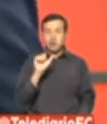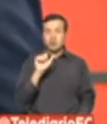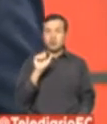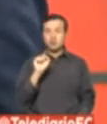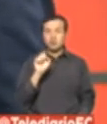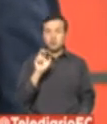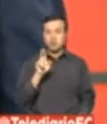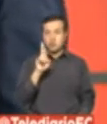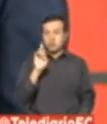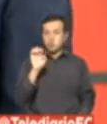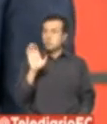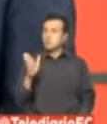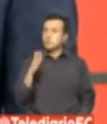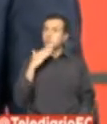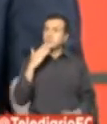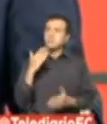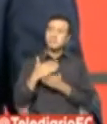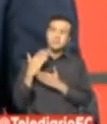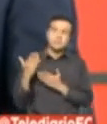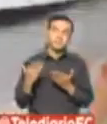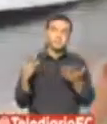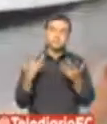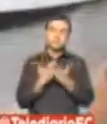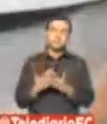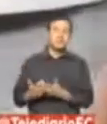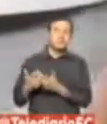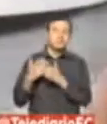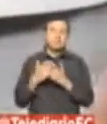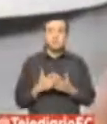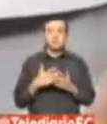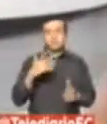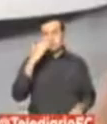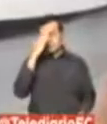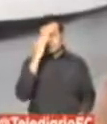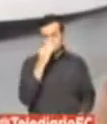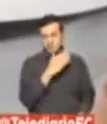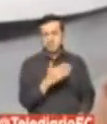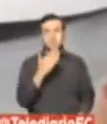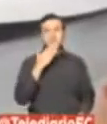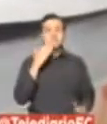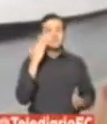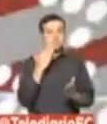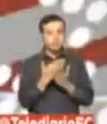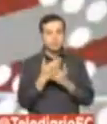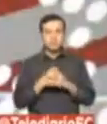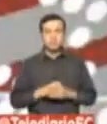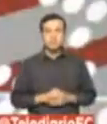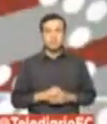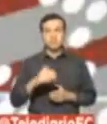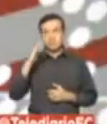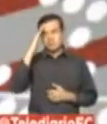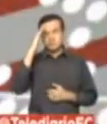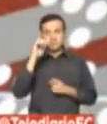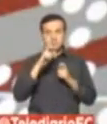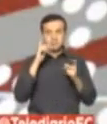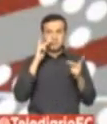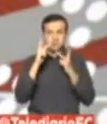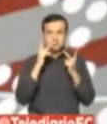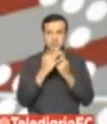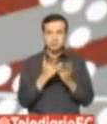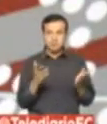día, gracias por estar aquí. ¿Qué les une? Buen día, muchas gracias. Un saludo a quienes nos